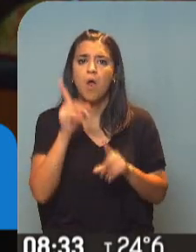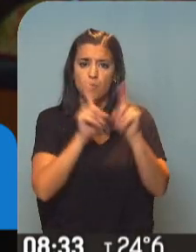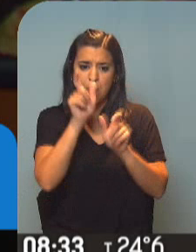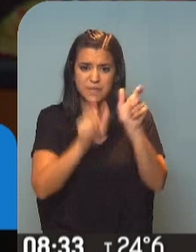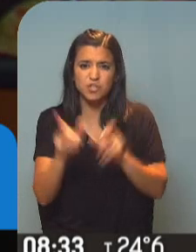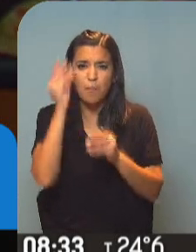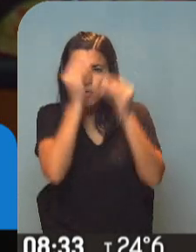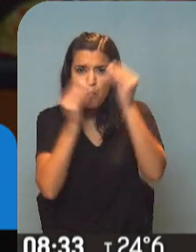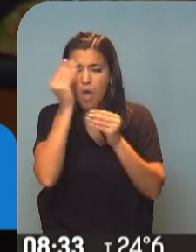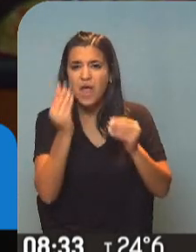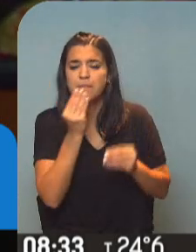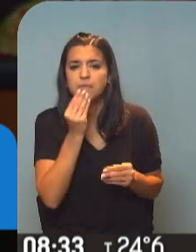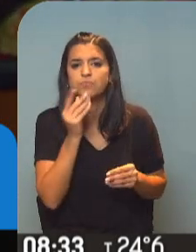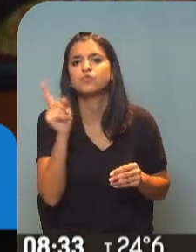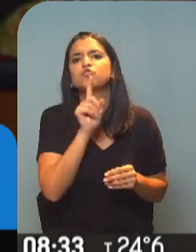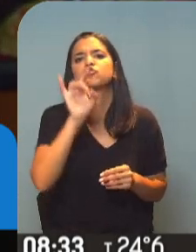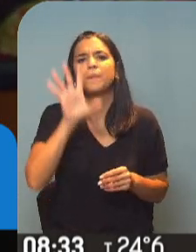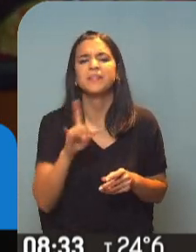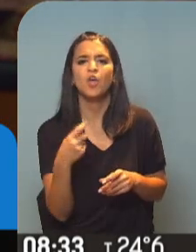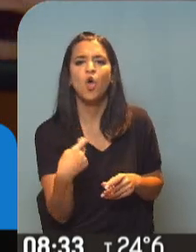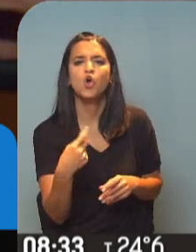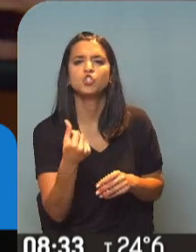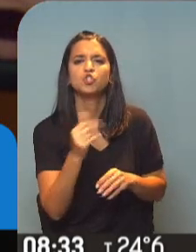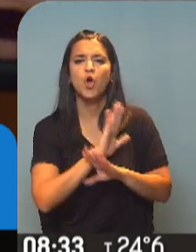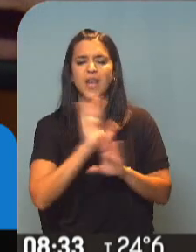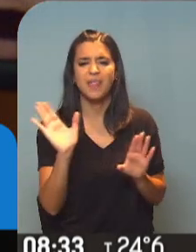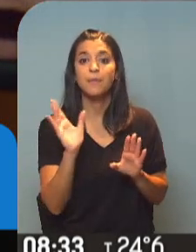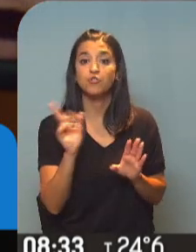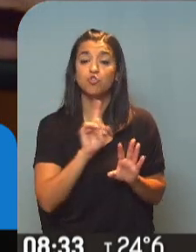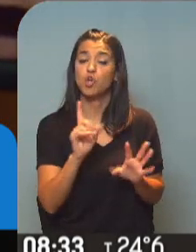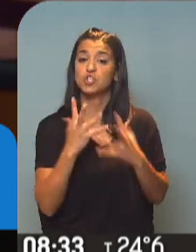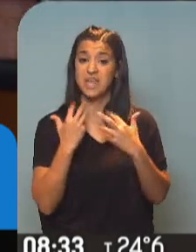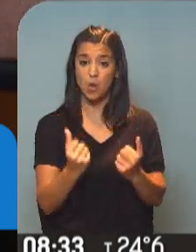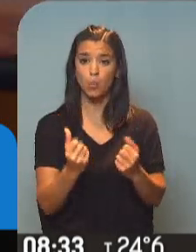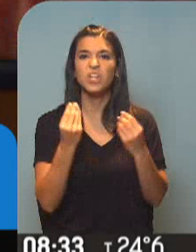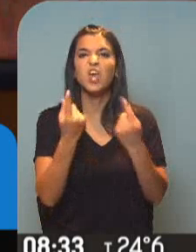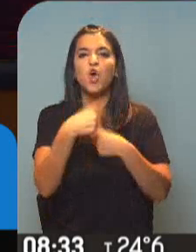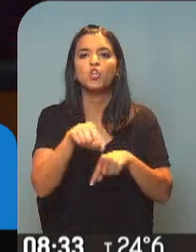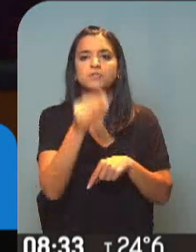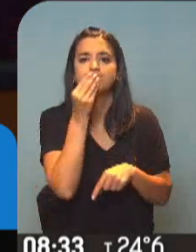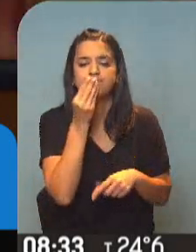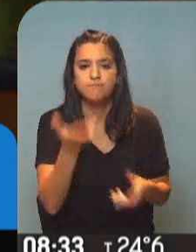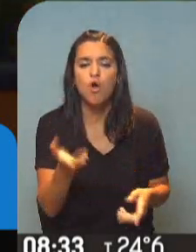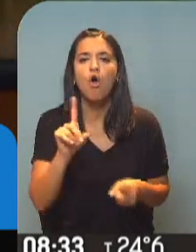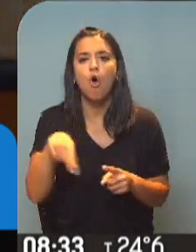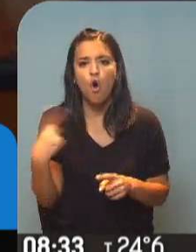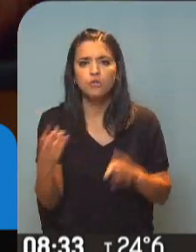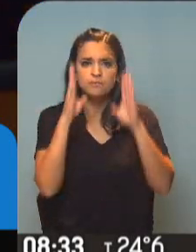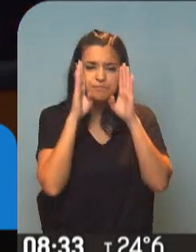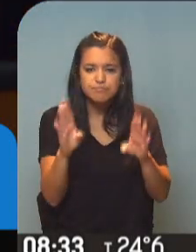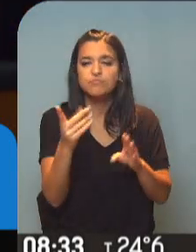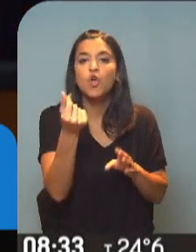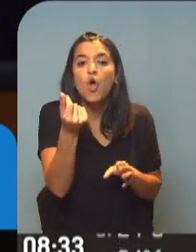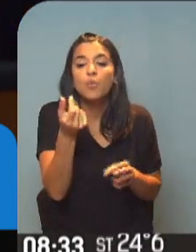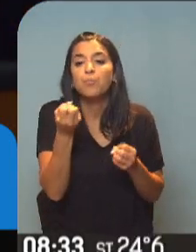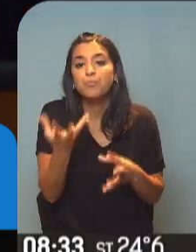por la alimentación no en términos de costos sino en términos de salud de lo que come otras necesariamente en términos de costo